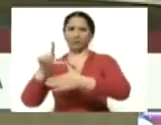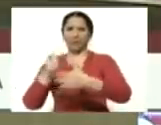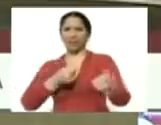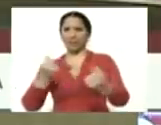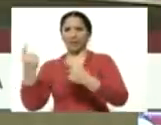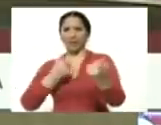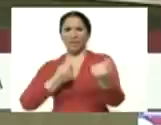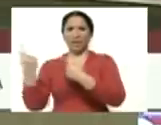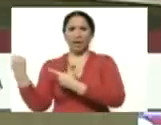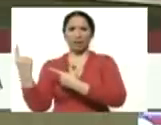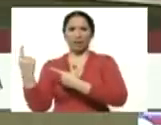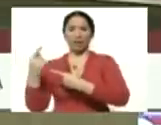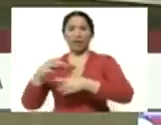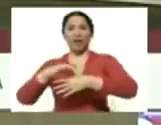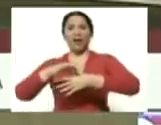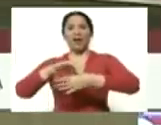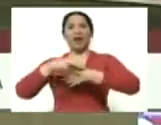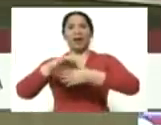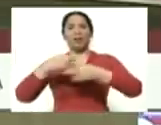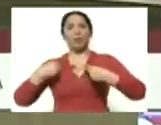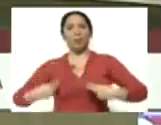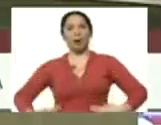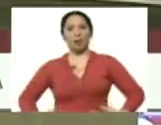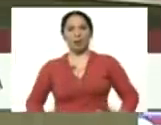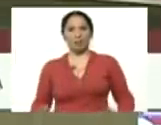Traficantes de carne humana.